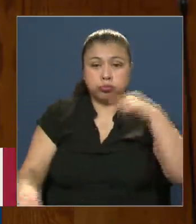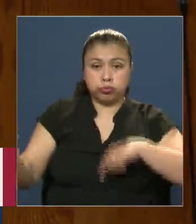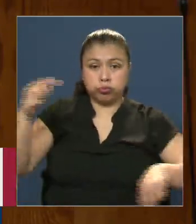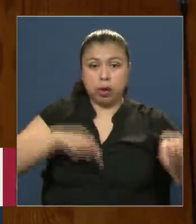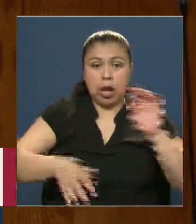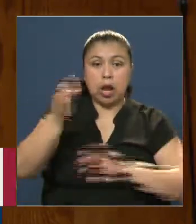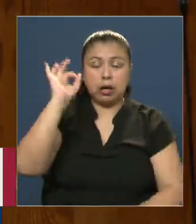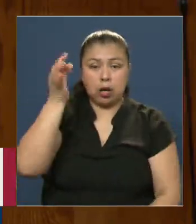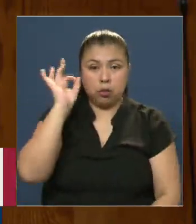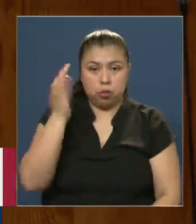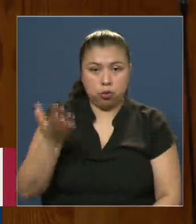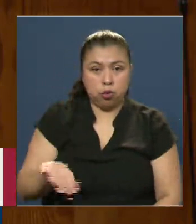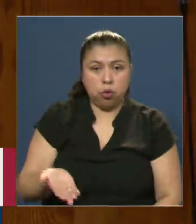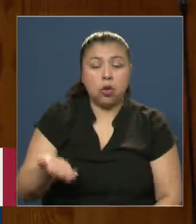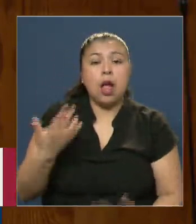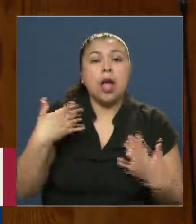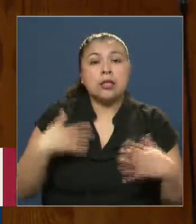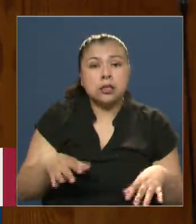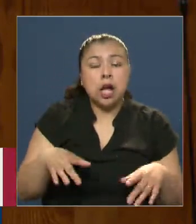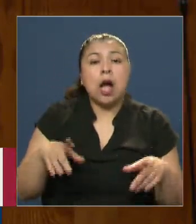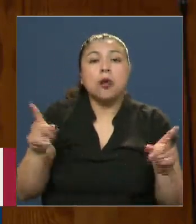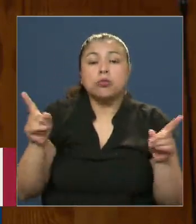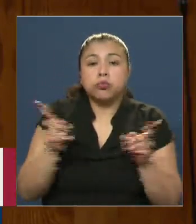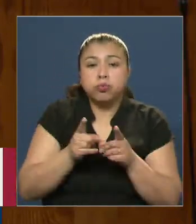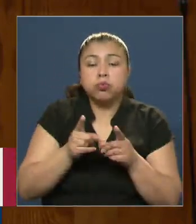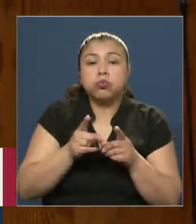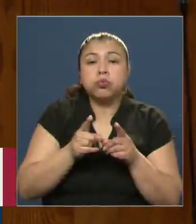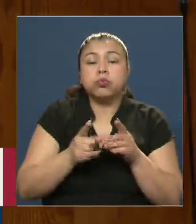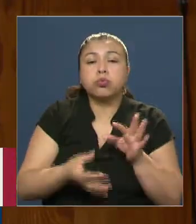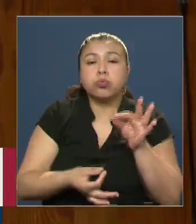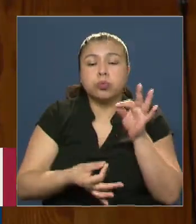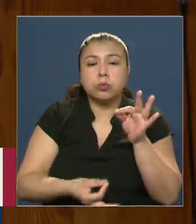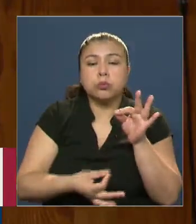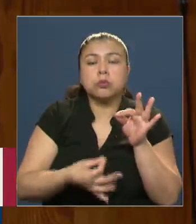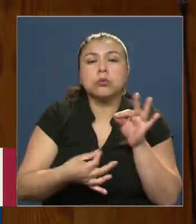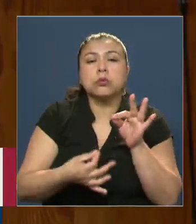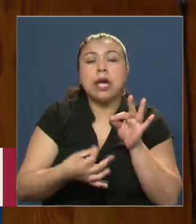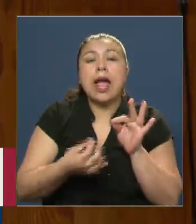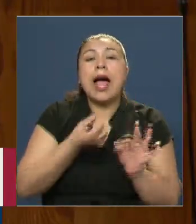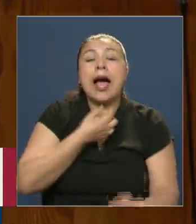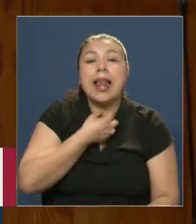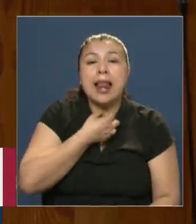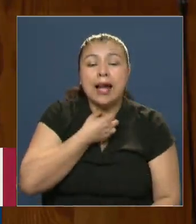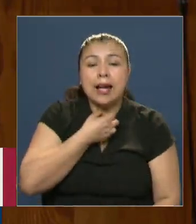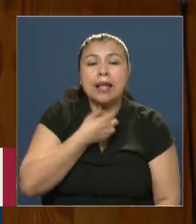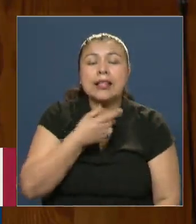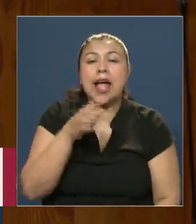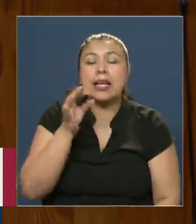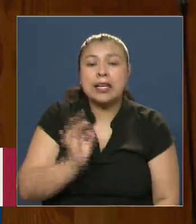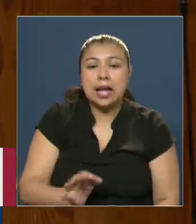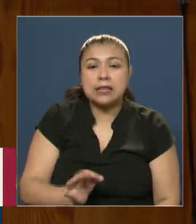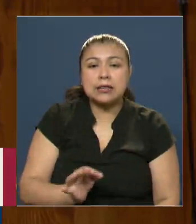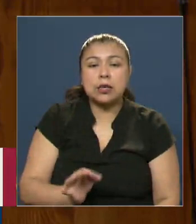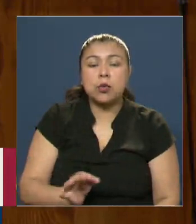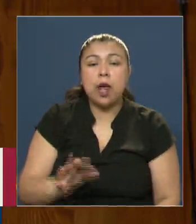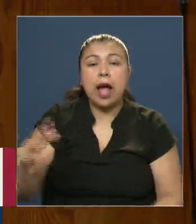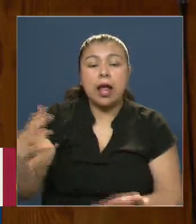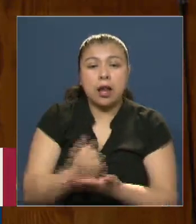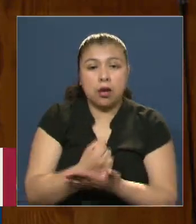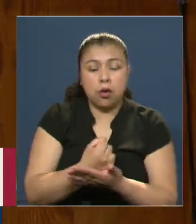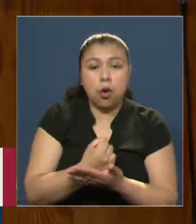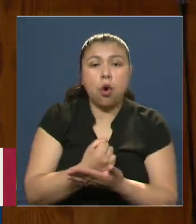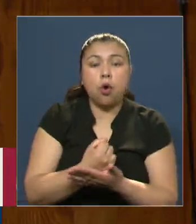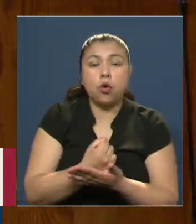reuniones. Así concluye, el presente instrumento establece las garantías que asegurarán el éxito de